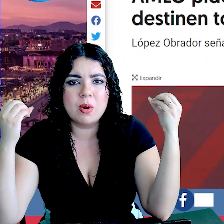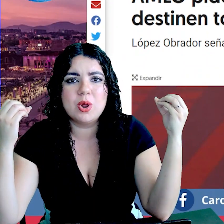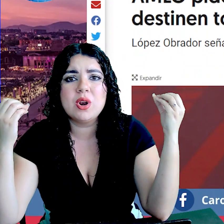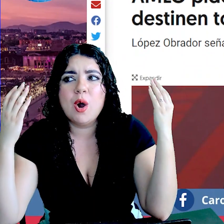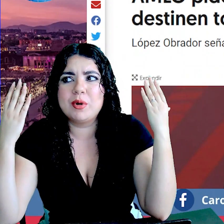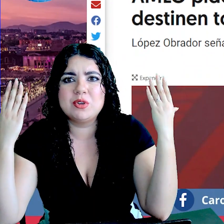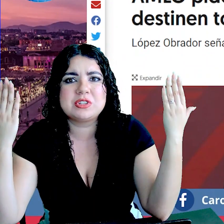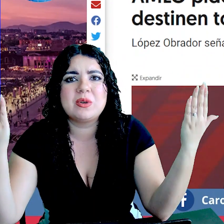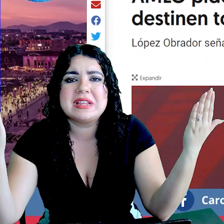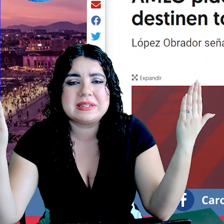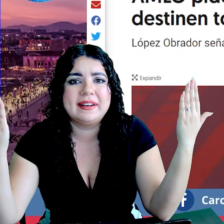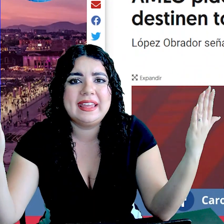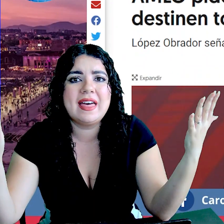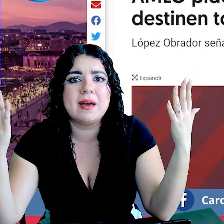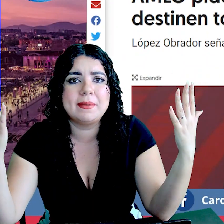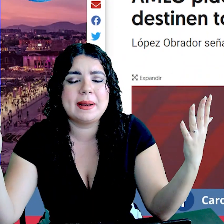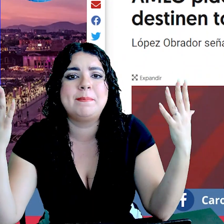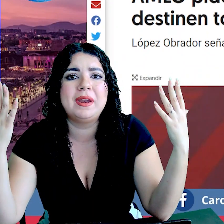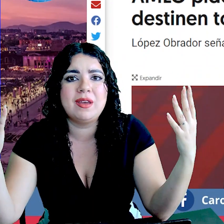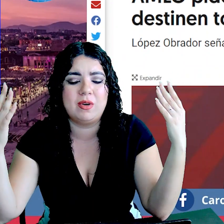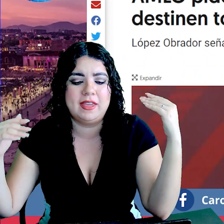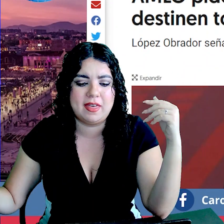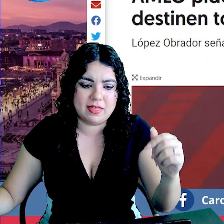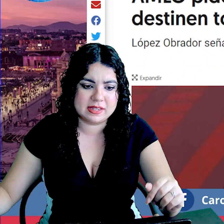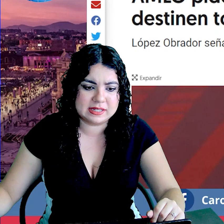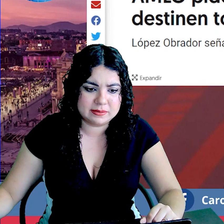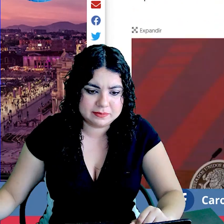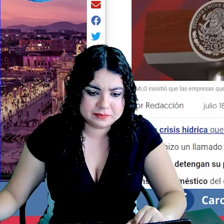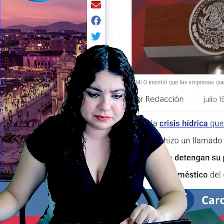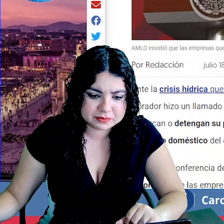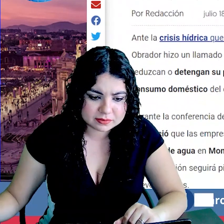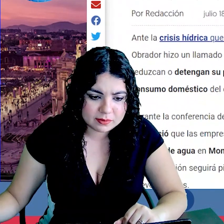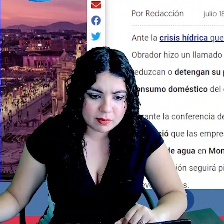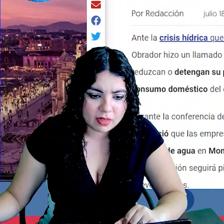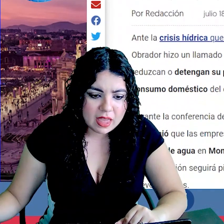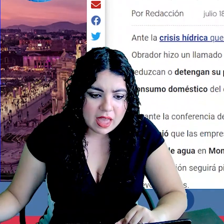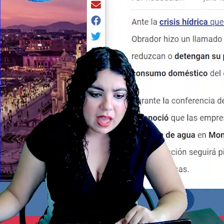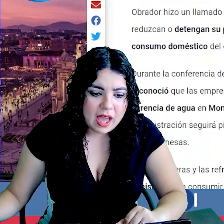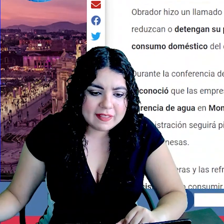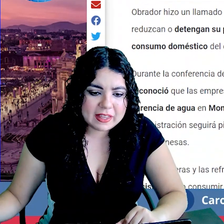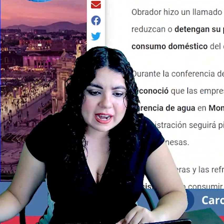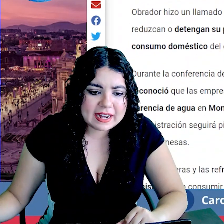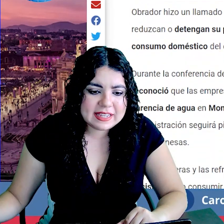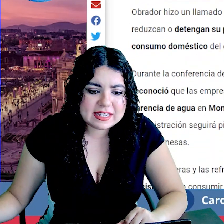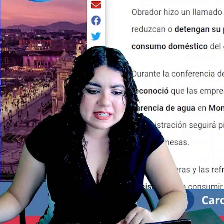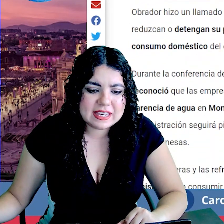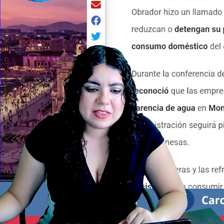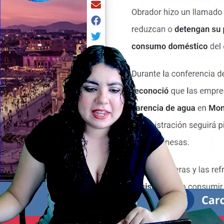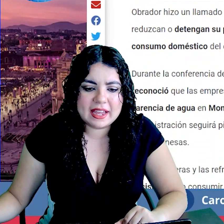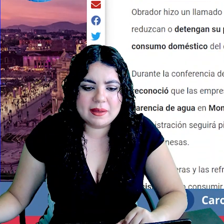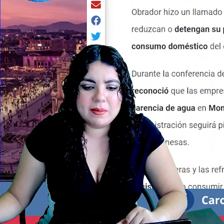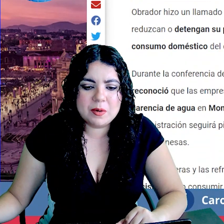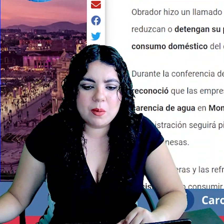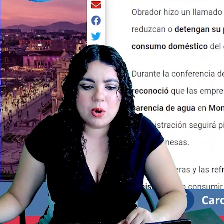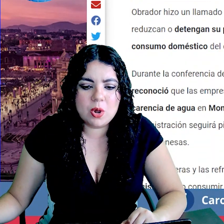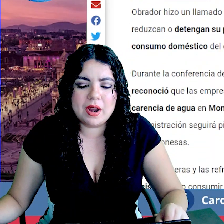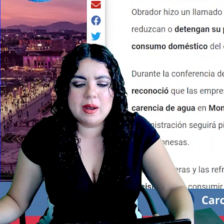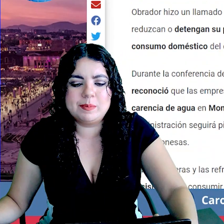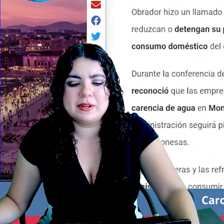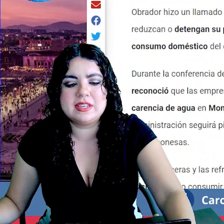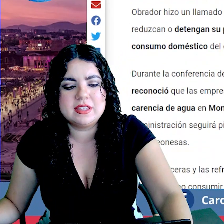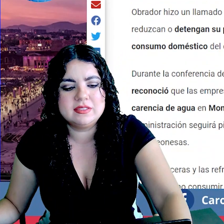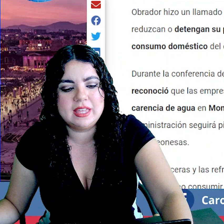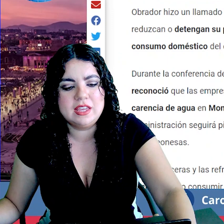Nuevo León, bueno, señores, debería de haber prioridades. Ante la crisis hídrica que vive Nuevo León,